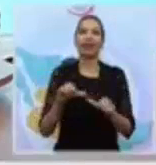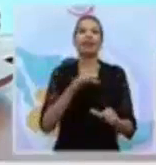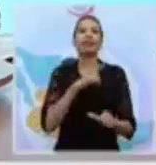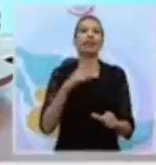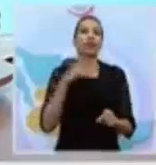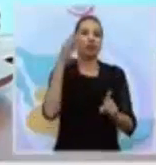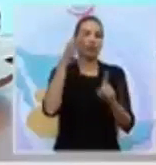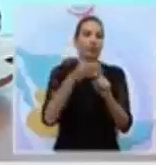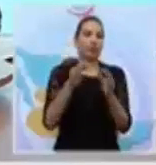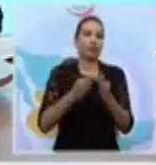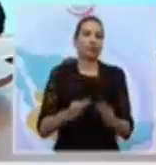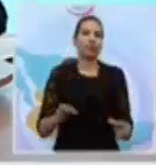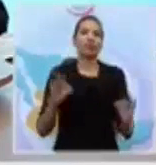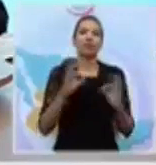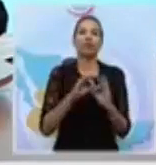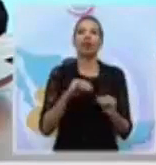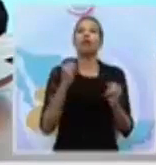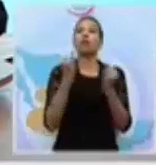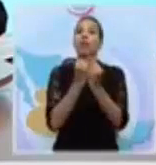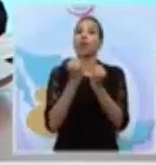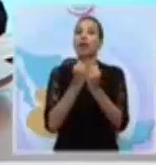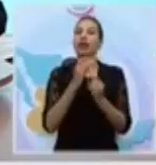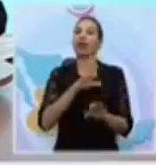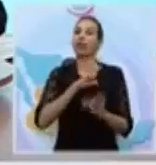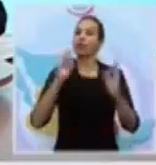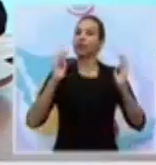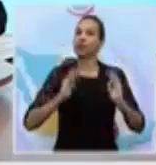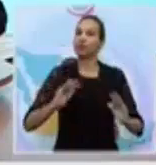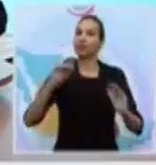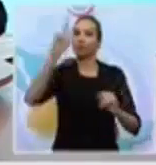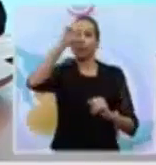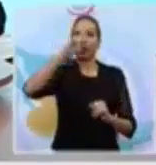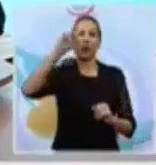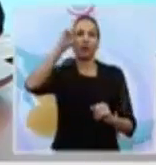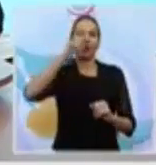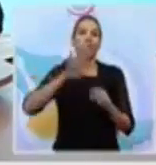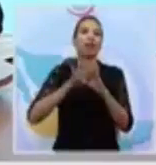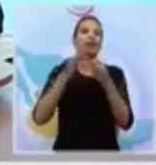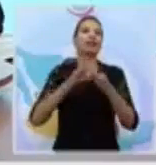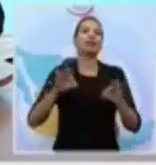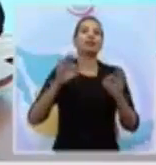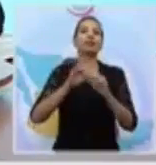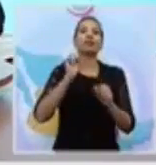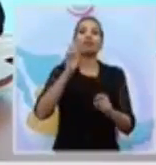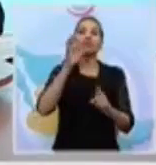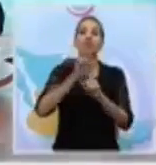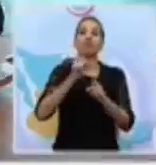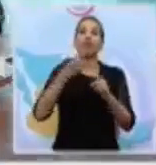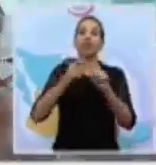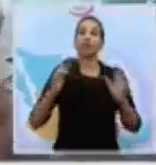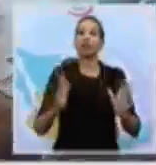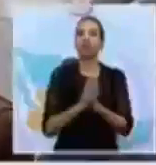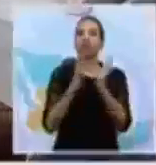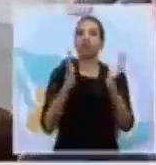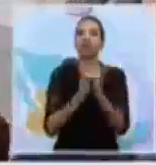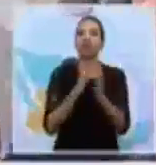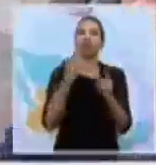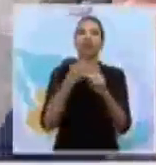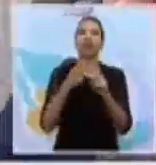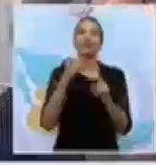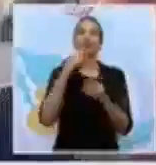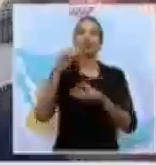con determinación, pero también con prudencia. Solo son alcanzables con participación, respaldo